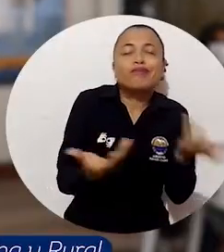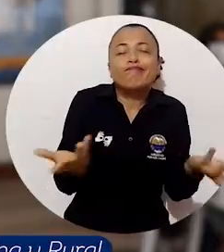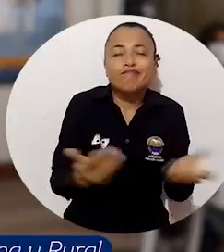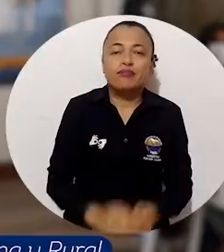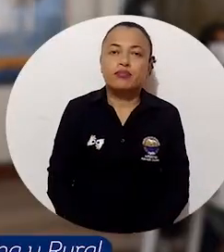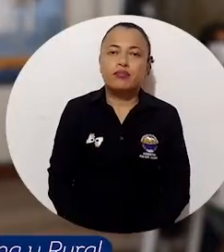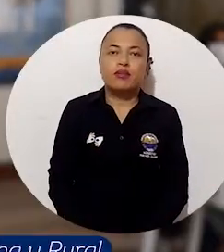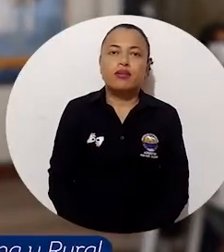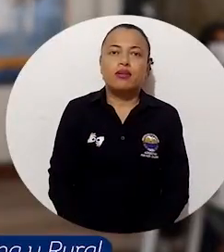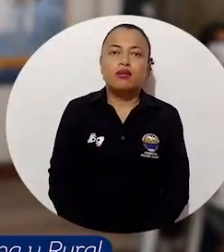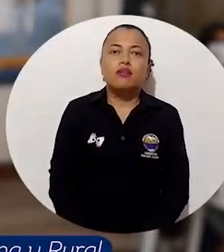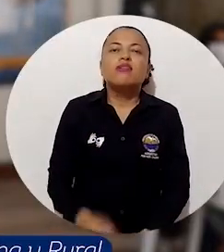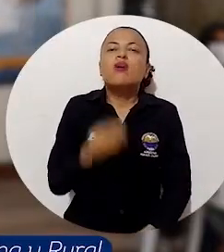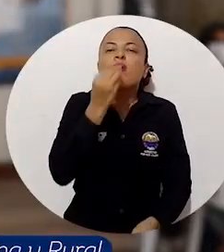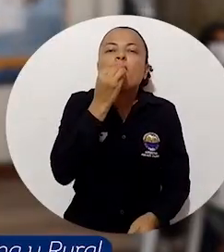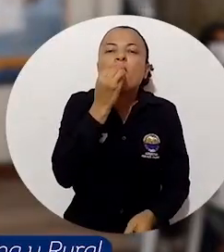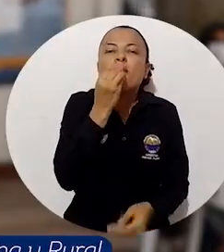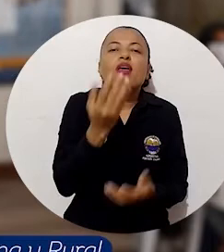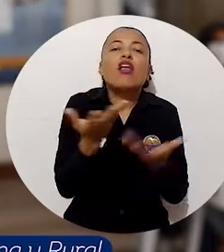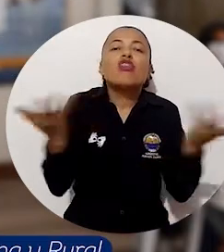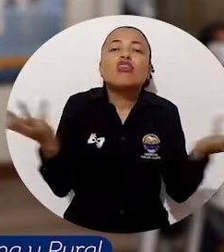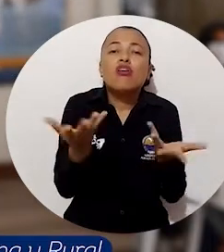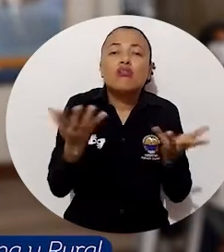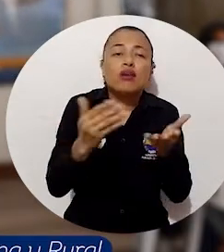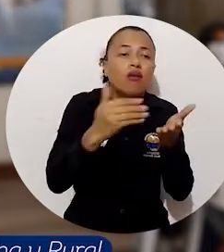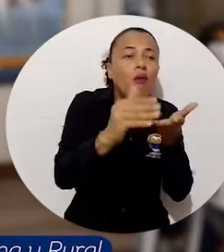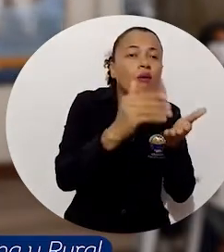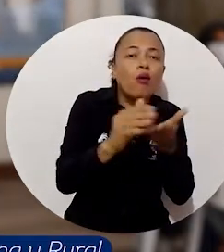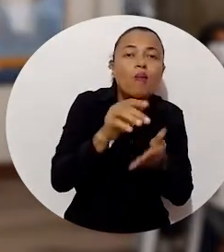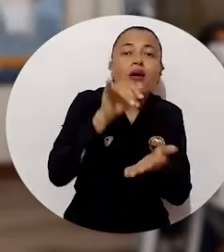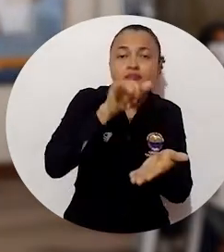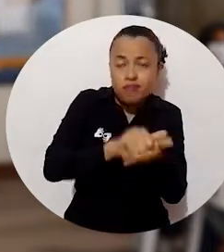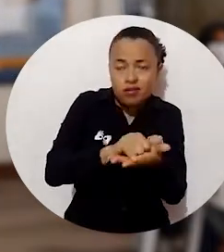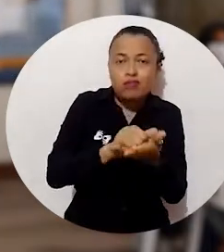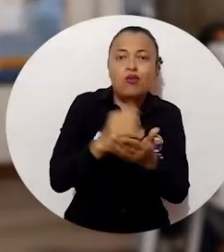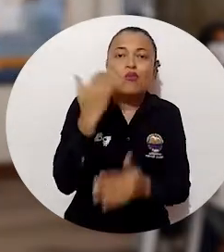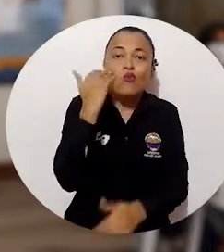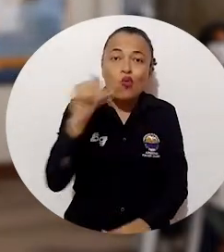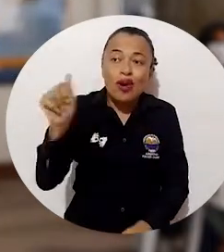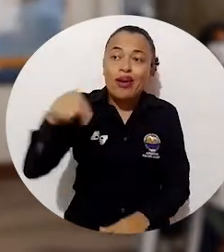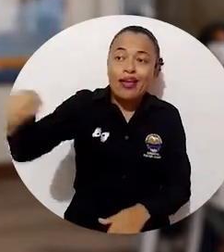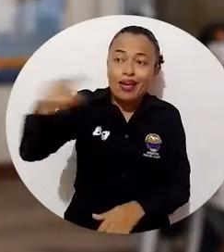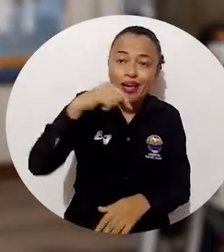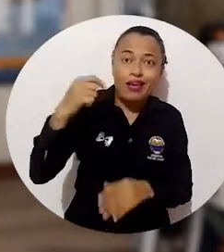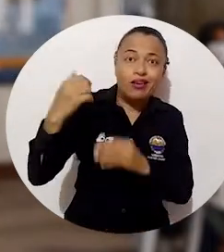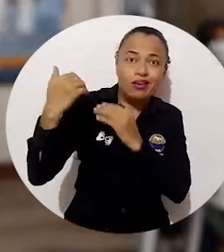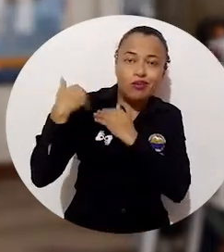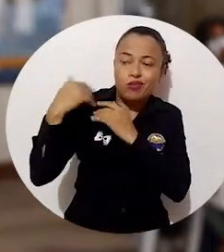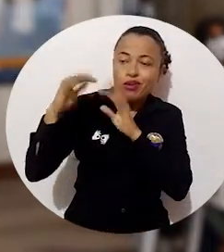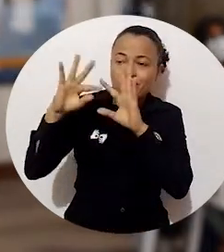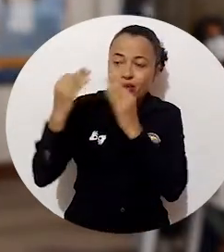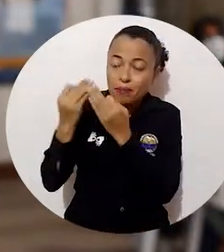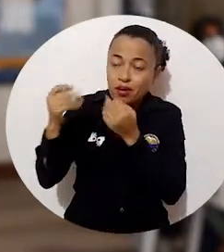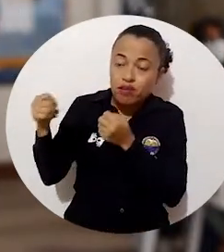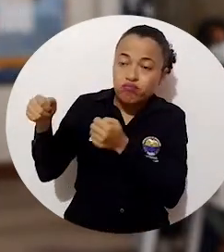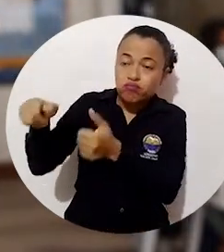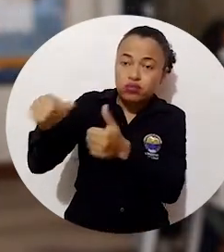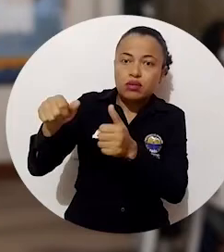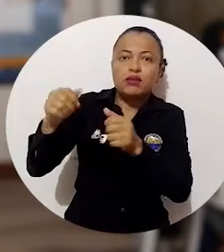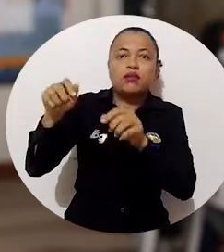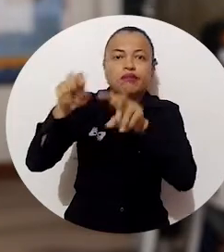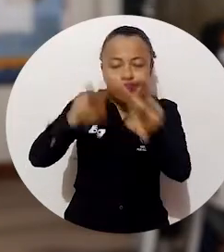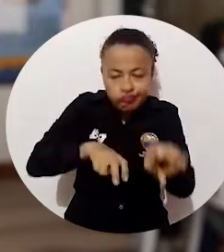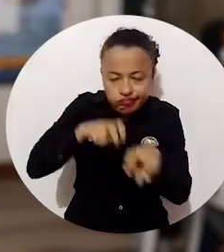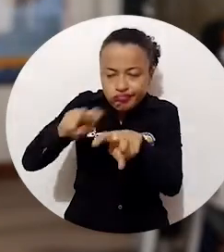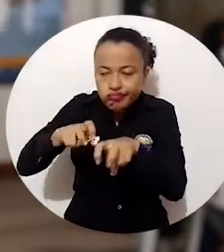del alimento que nosotros consumimos es sembrado y es producido en contextos rurales